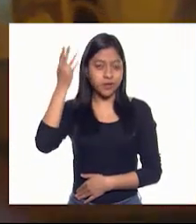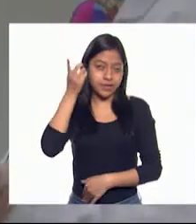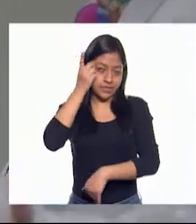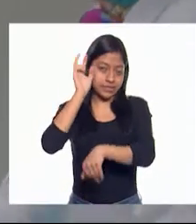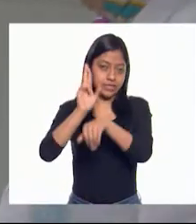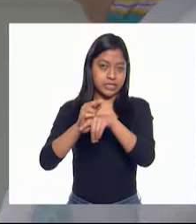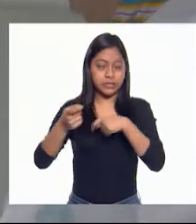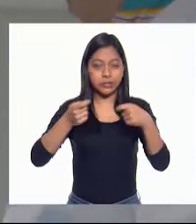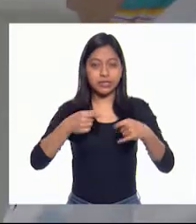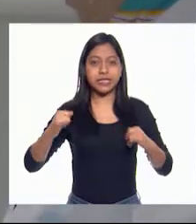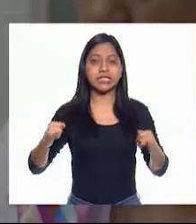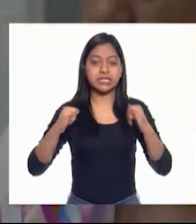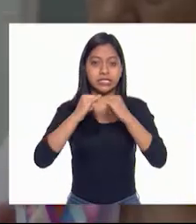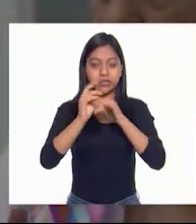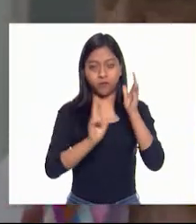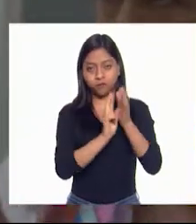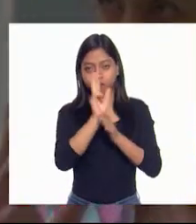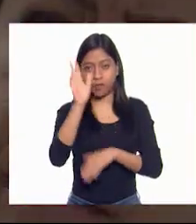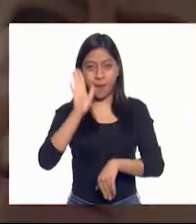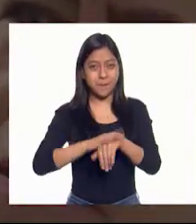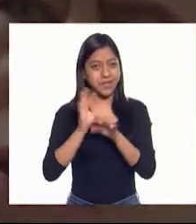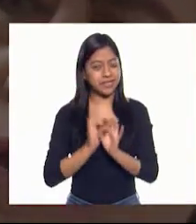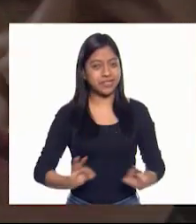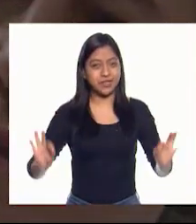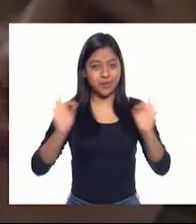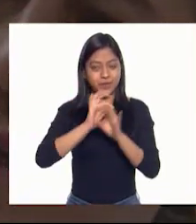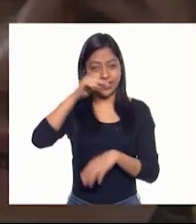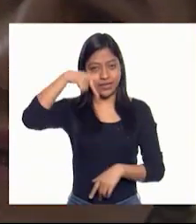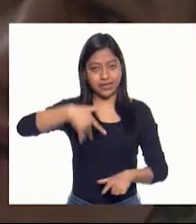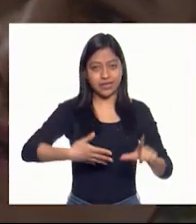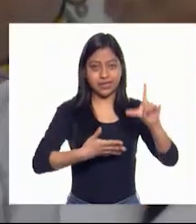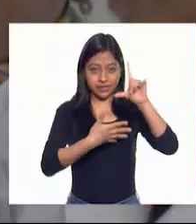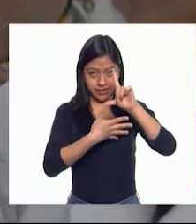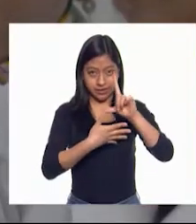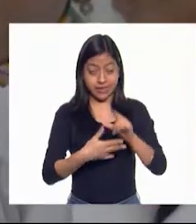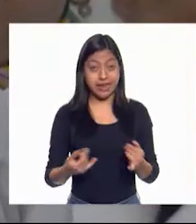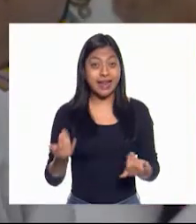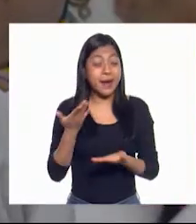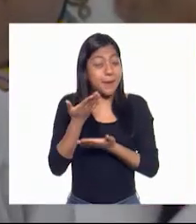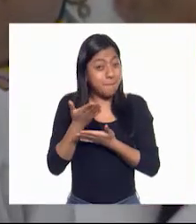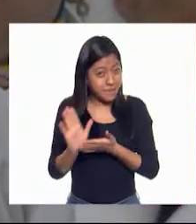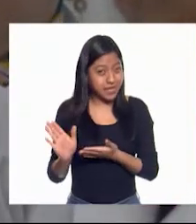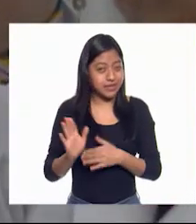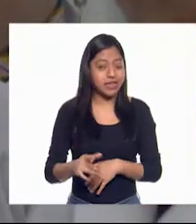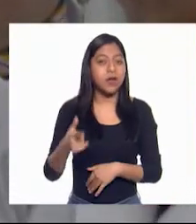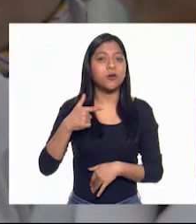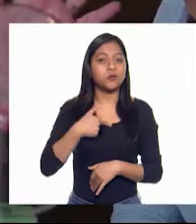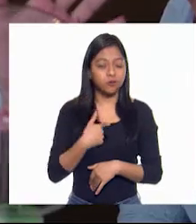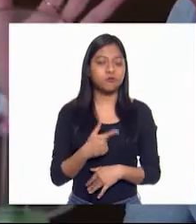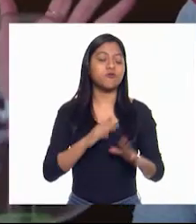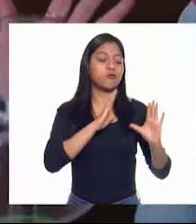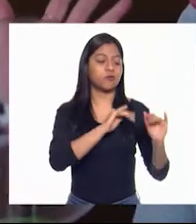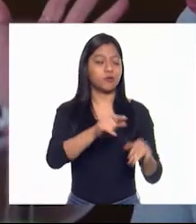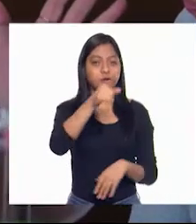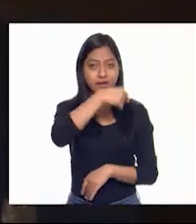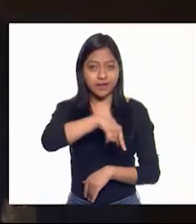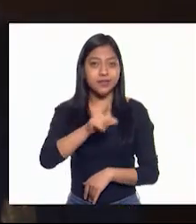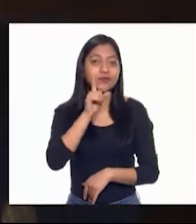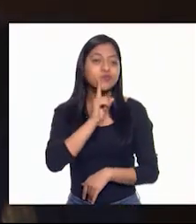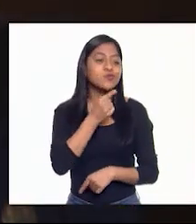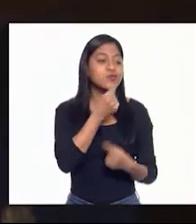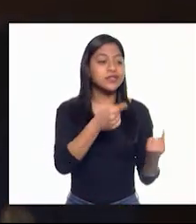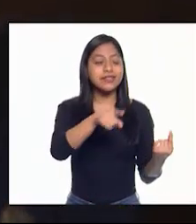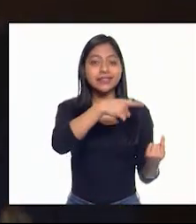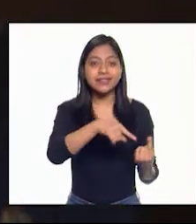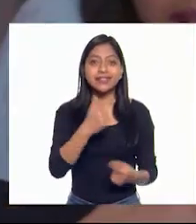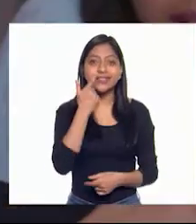los institutos nucleares más importantes de Latinoamérica. Además de convertirme en mentora de muchas niñas que, como